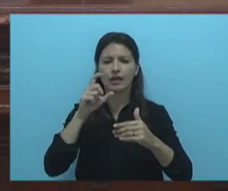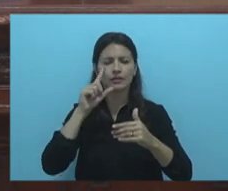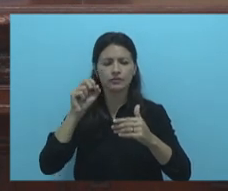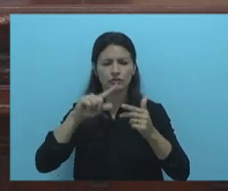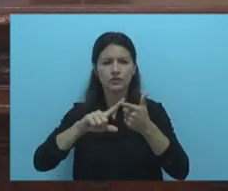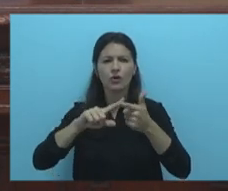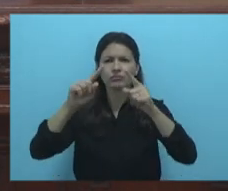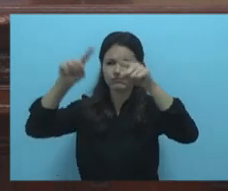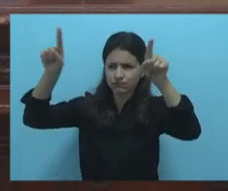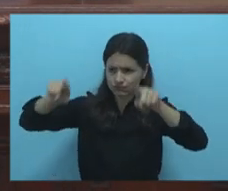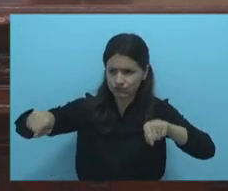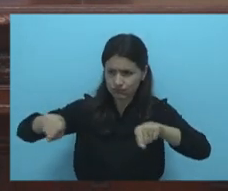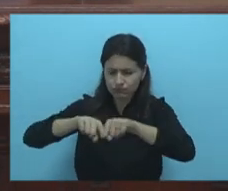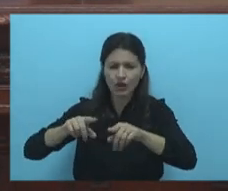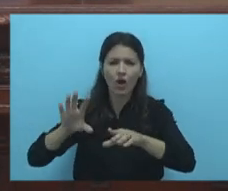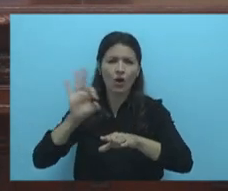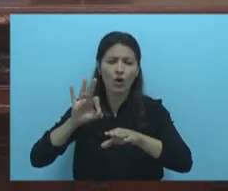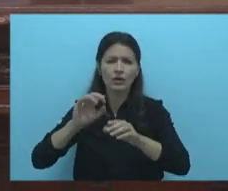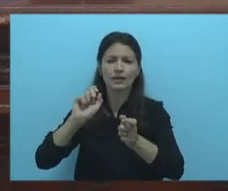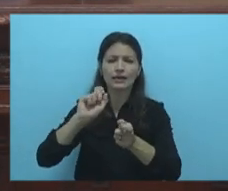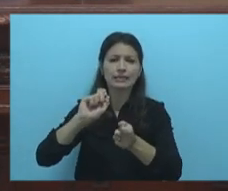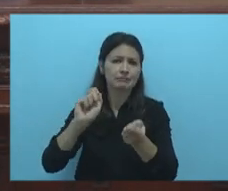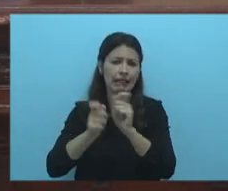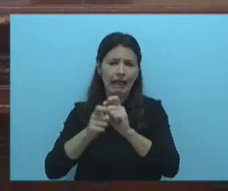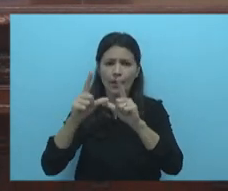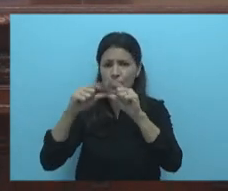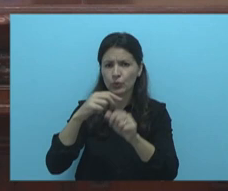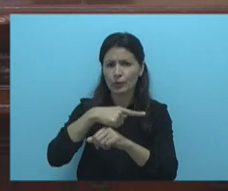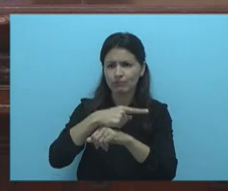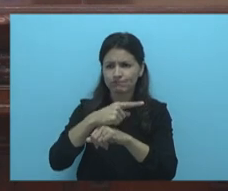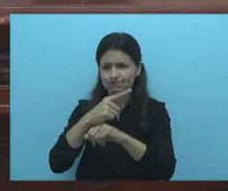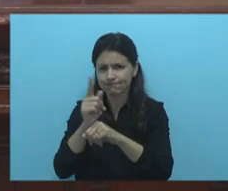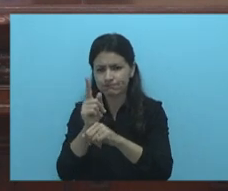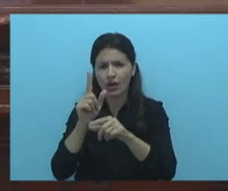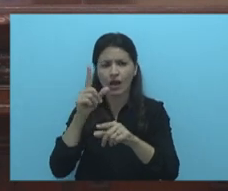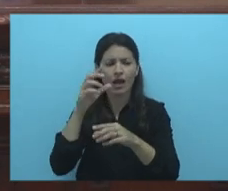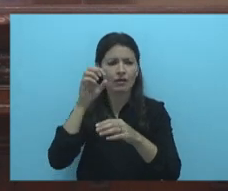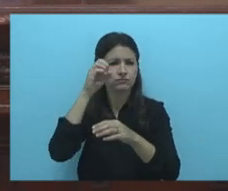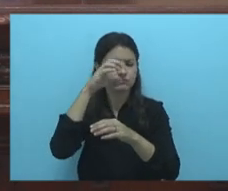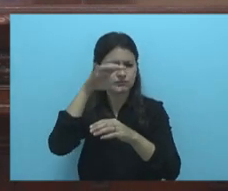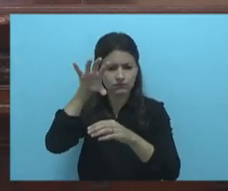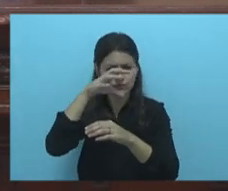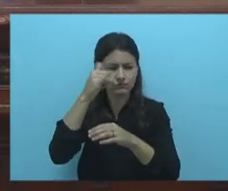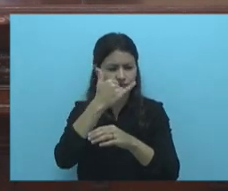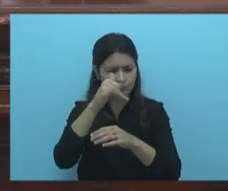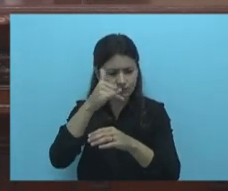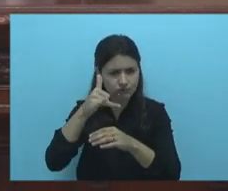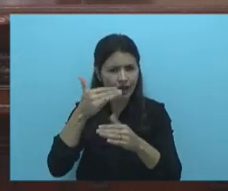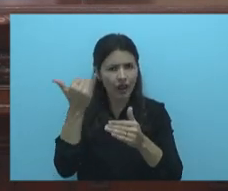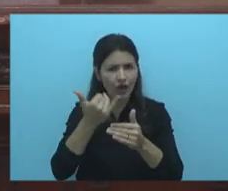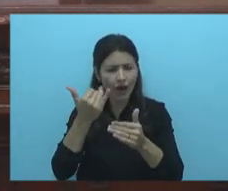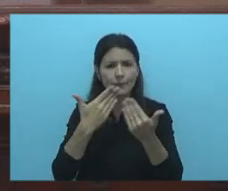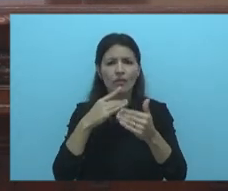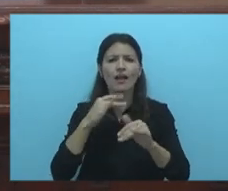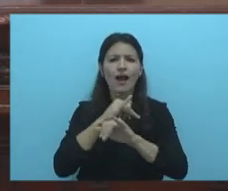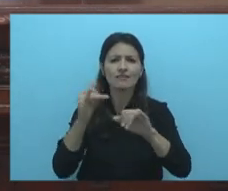haber cambios en los límites máximos de velocidades, donde comenzarán a funcionar equipos de cinemómetros móviles para